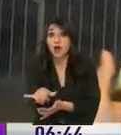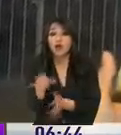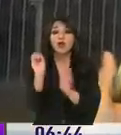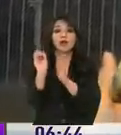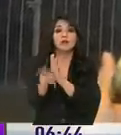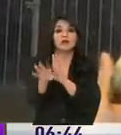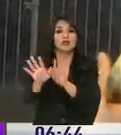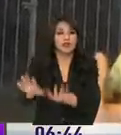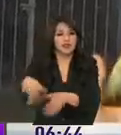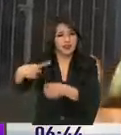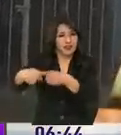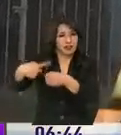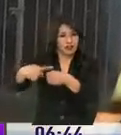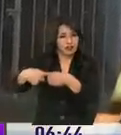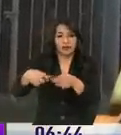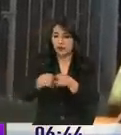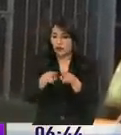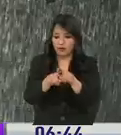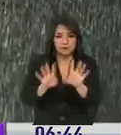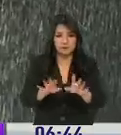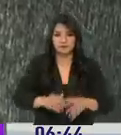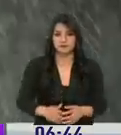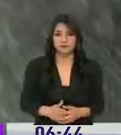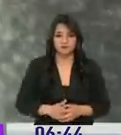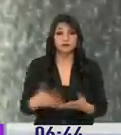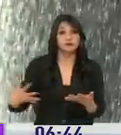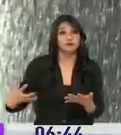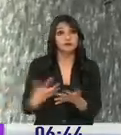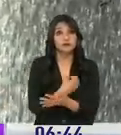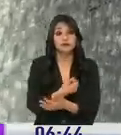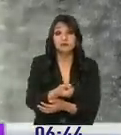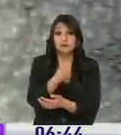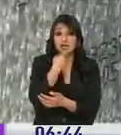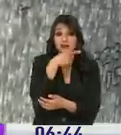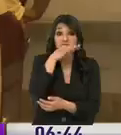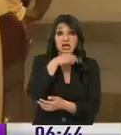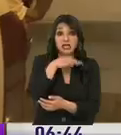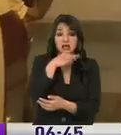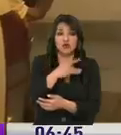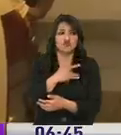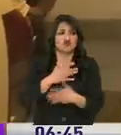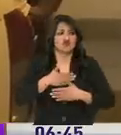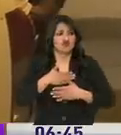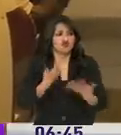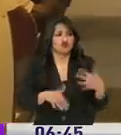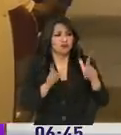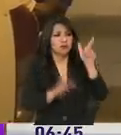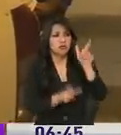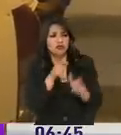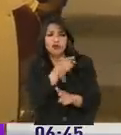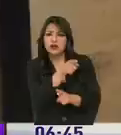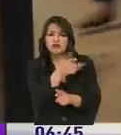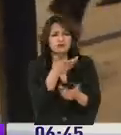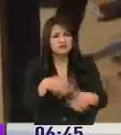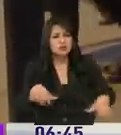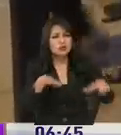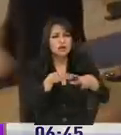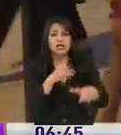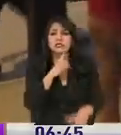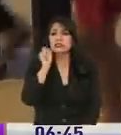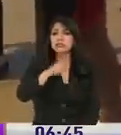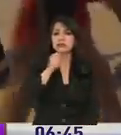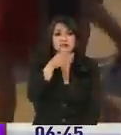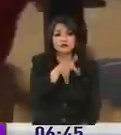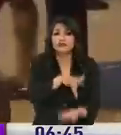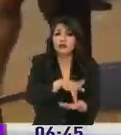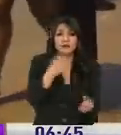caso de Quito, de la ciudad de Quito. La incautación de medicinas en Manta generó consternación entre los usuarios de salud de la zona que aseguran la